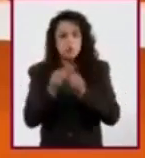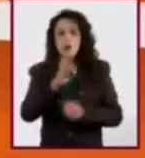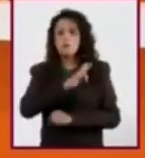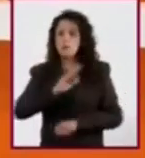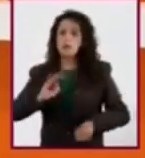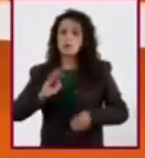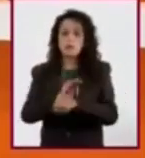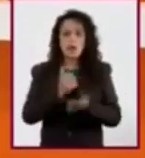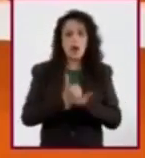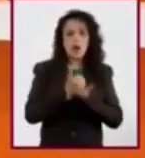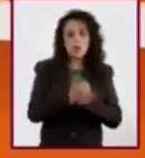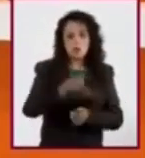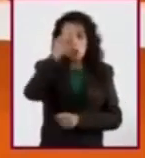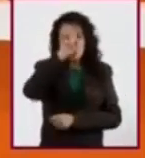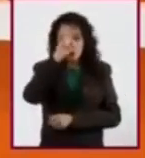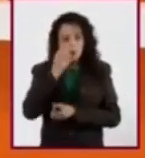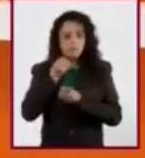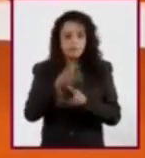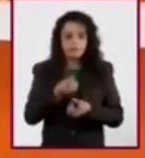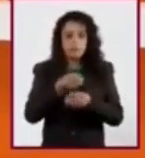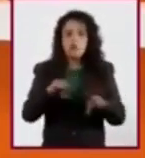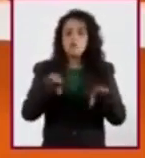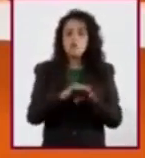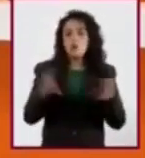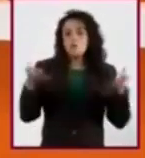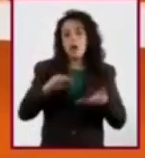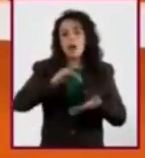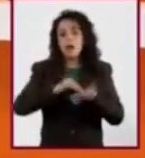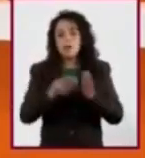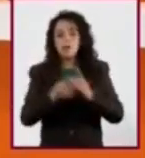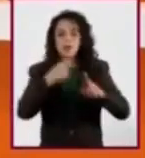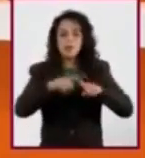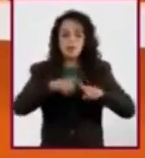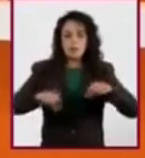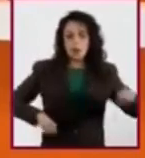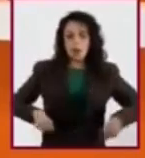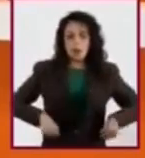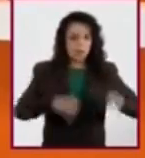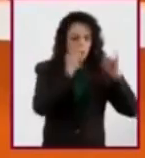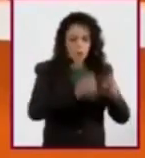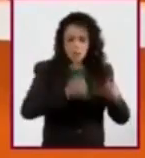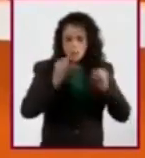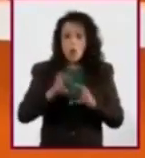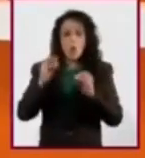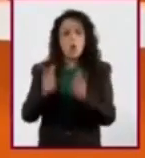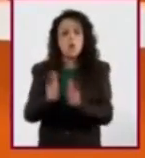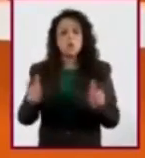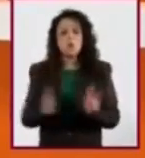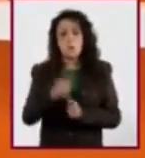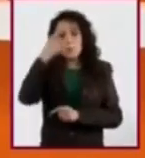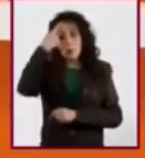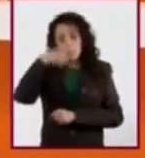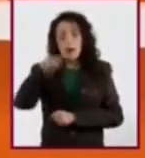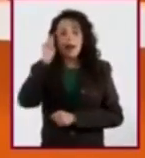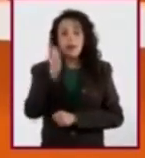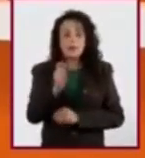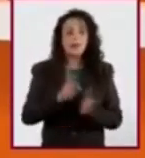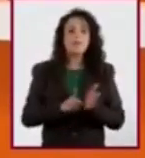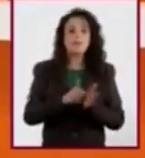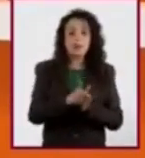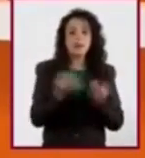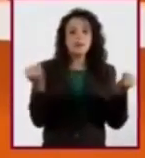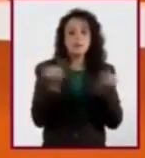pueden ayudar a orientar y llevar a cabo estrategias y acciones individuales o colectivas en favor de los derechos de todas y